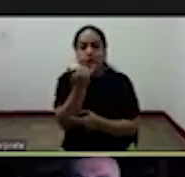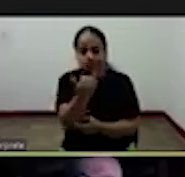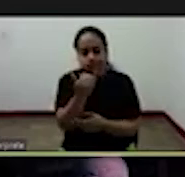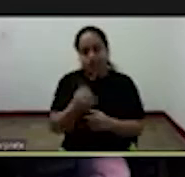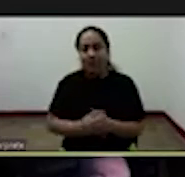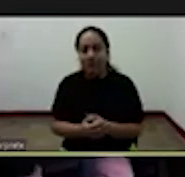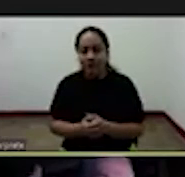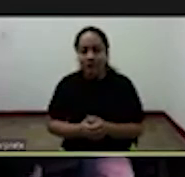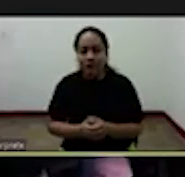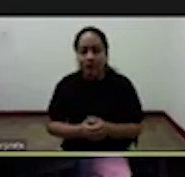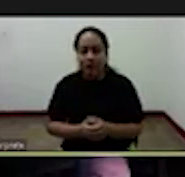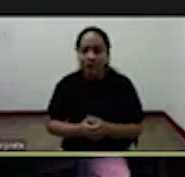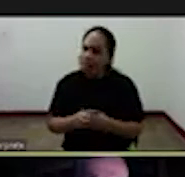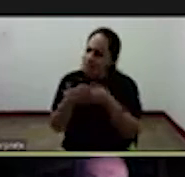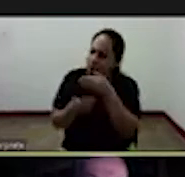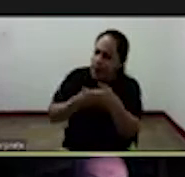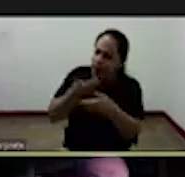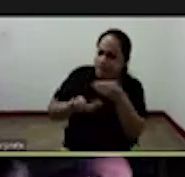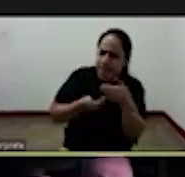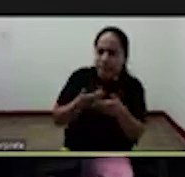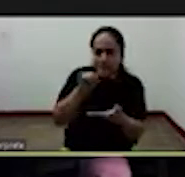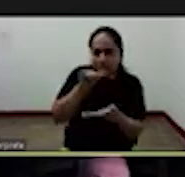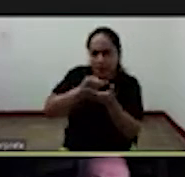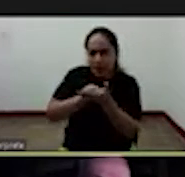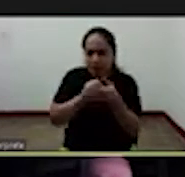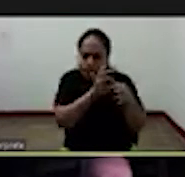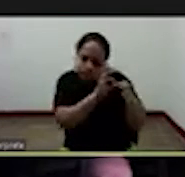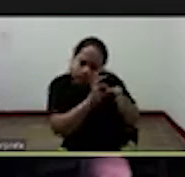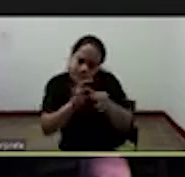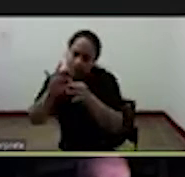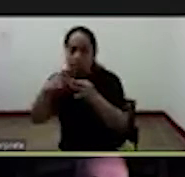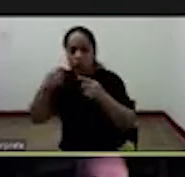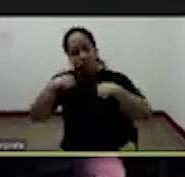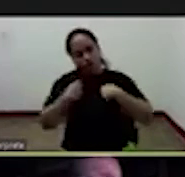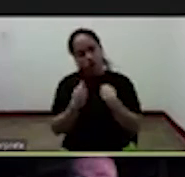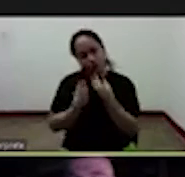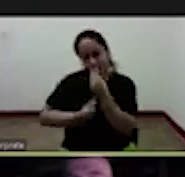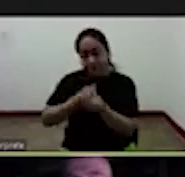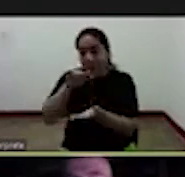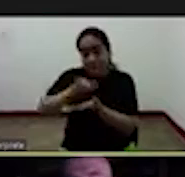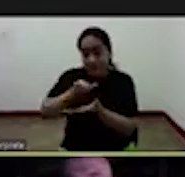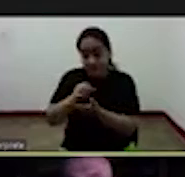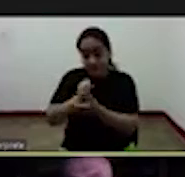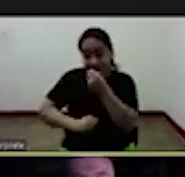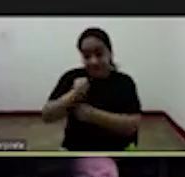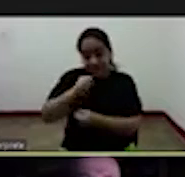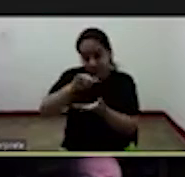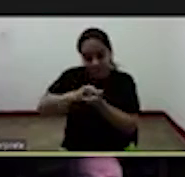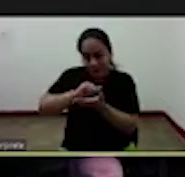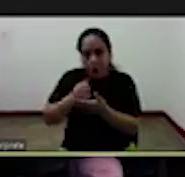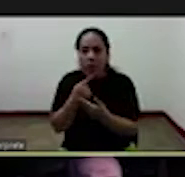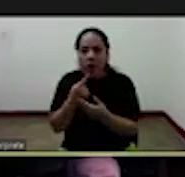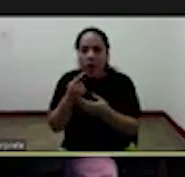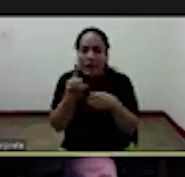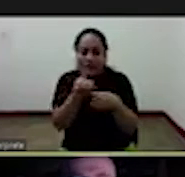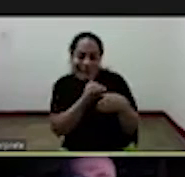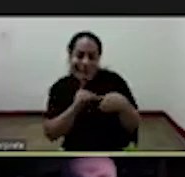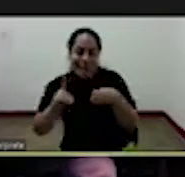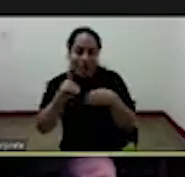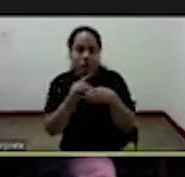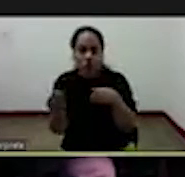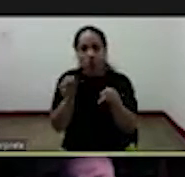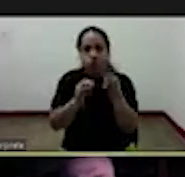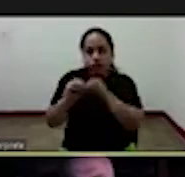Al unísono con esto, produje en el mismo año un disco de música concreta que se llama